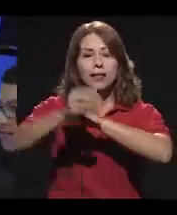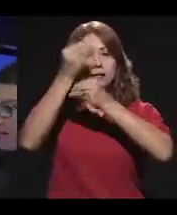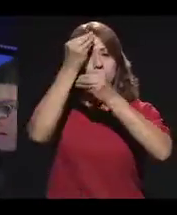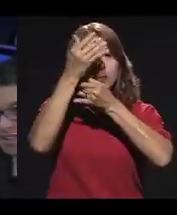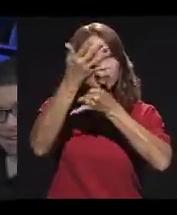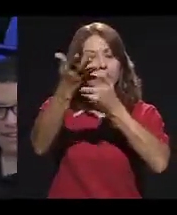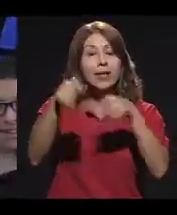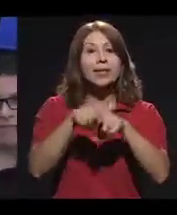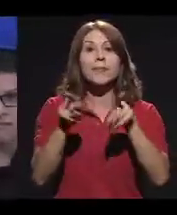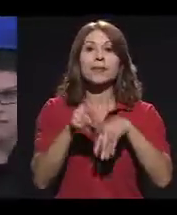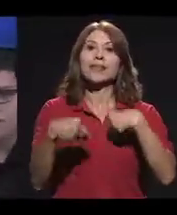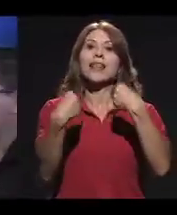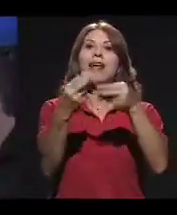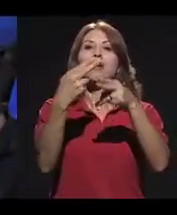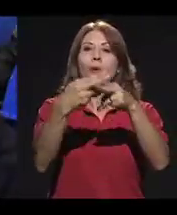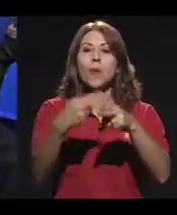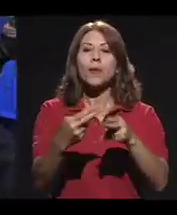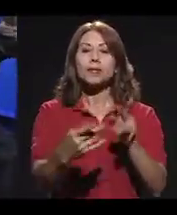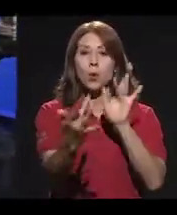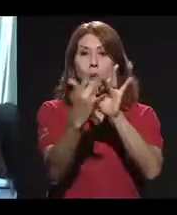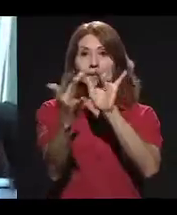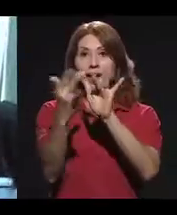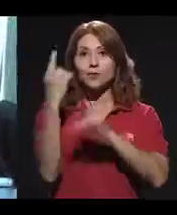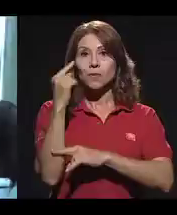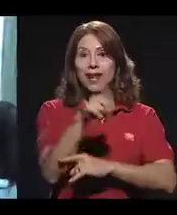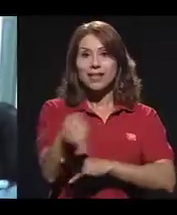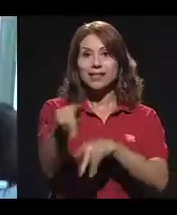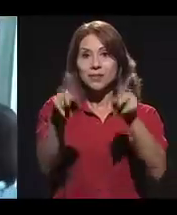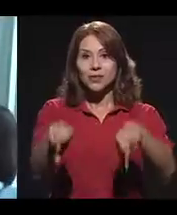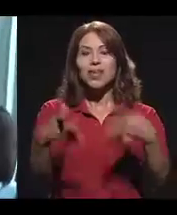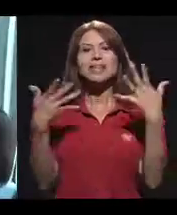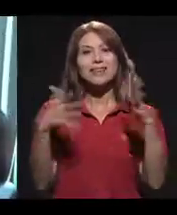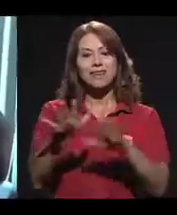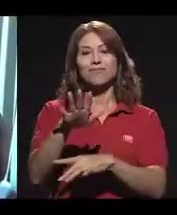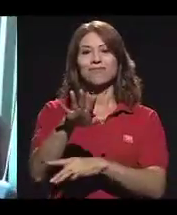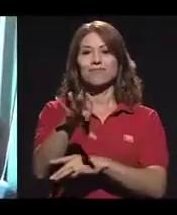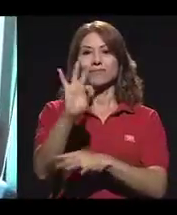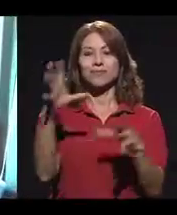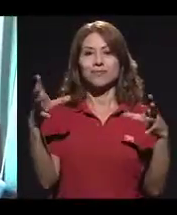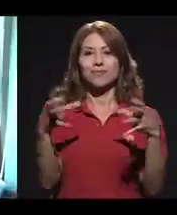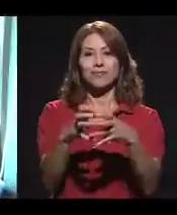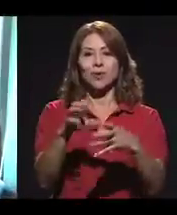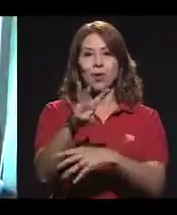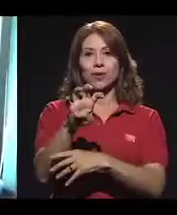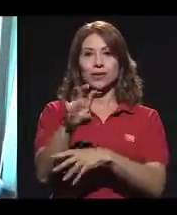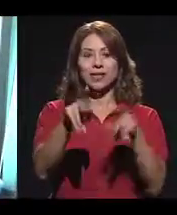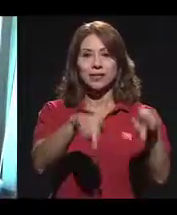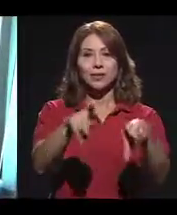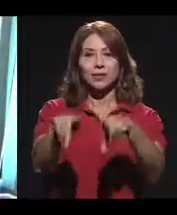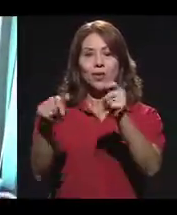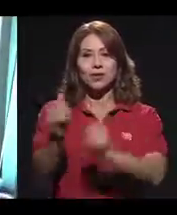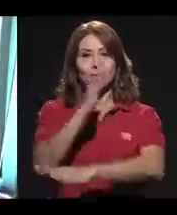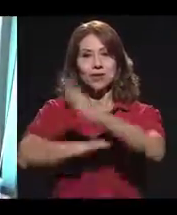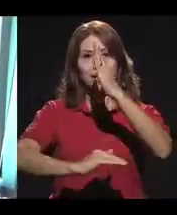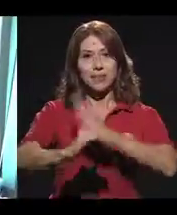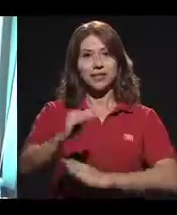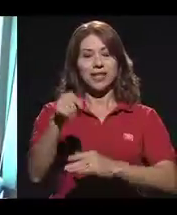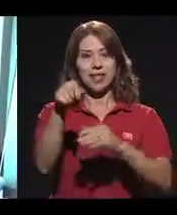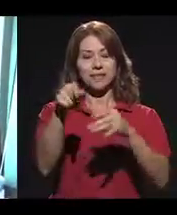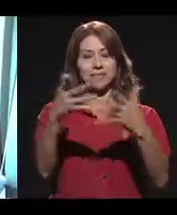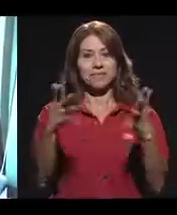referencias de contactos para este colectivo, esta iniciativa ha ubicado 400 personas con discapacidad en una de sus